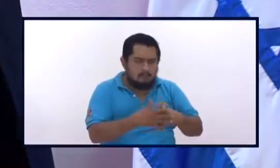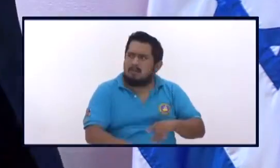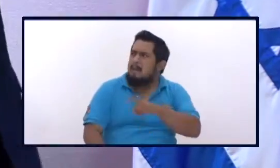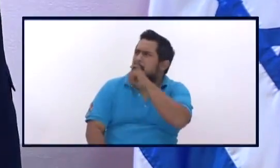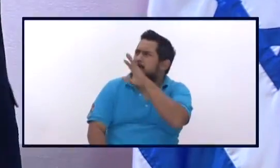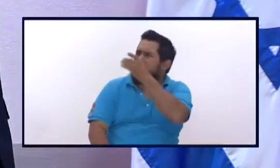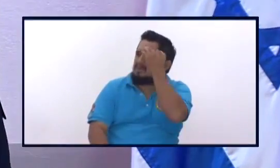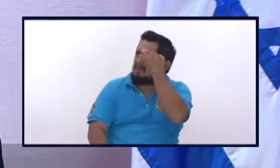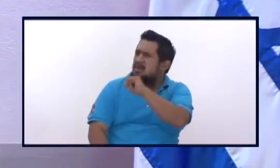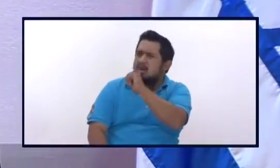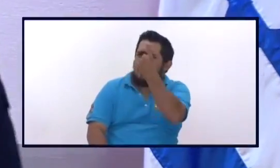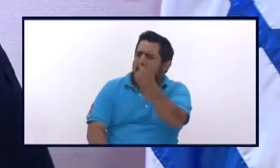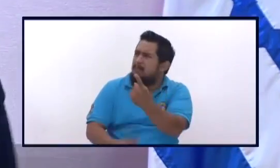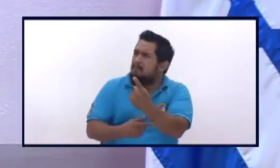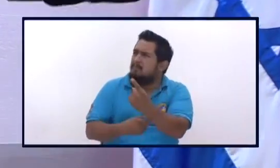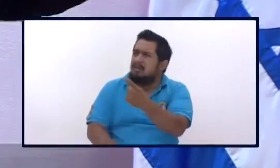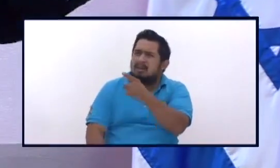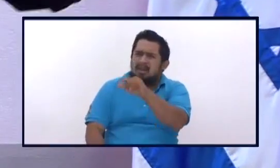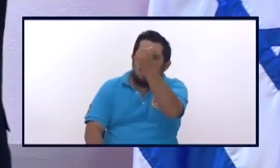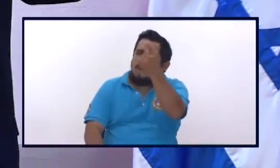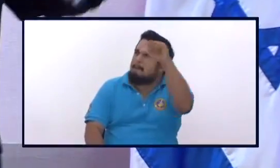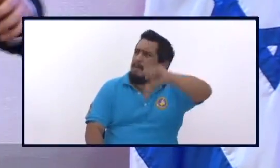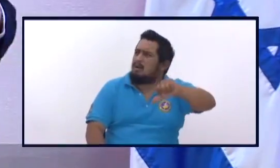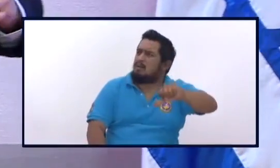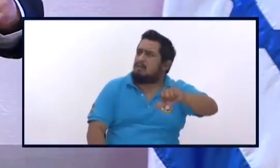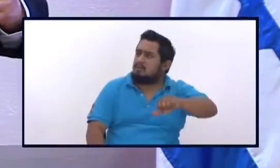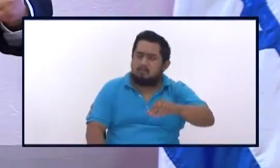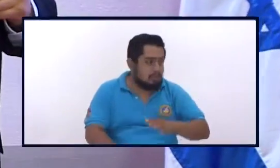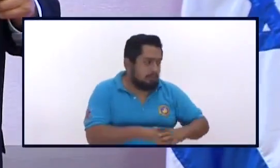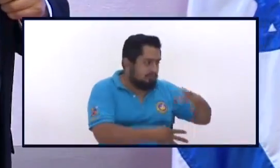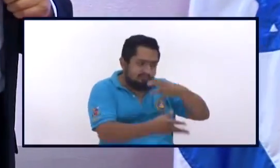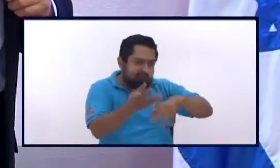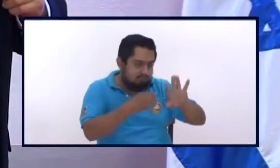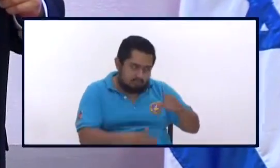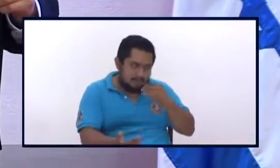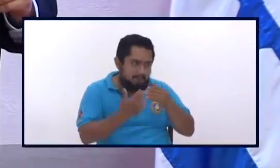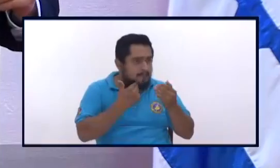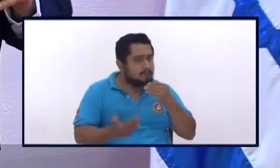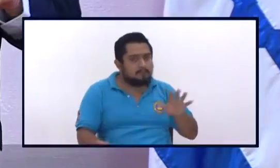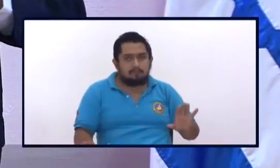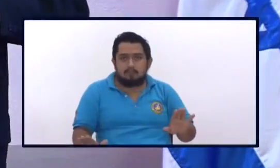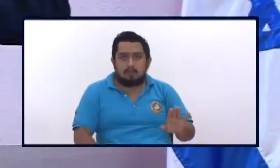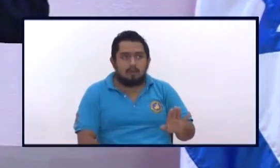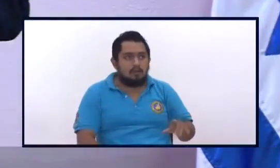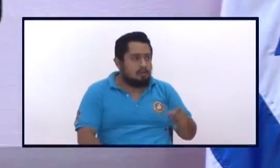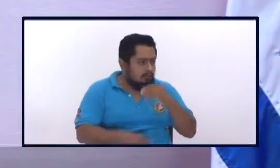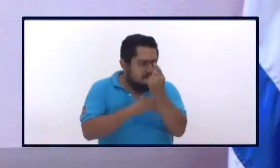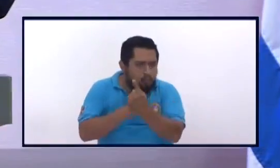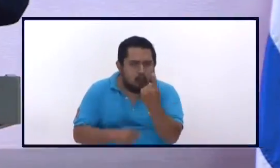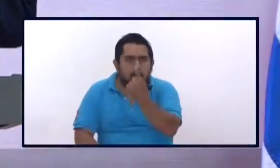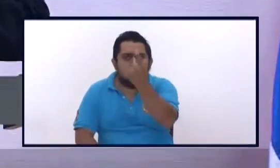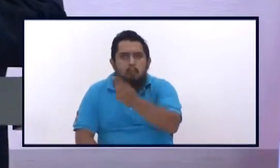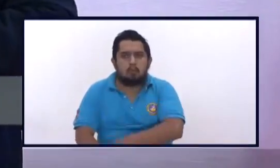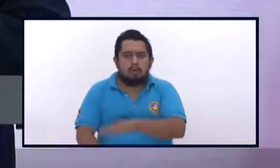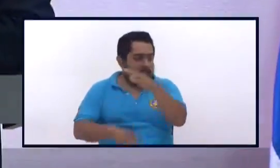sabedor que el otro es malo se hace malo mira es que no comenzaron así eso evolucionó hasta que se hizo